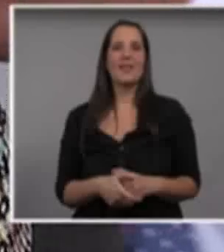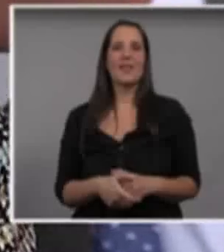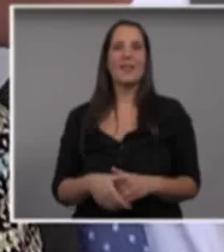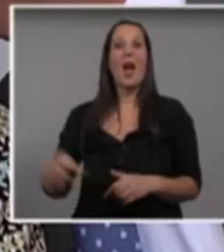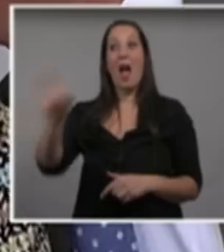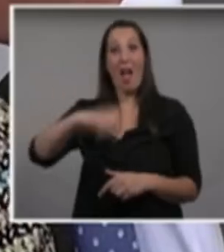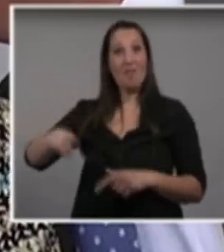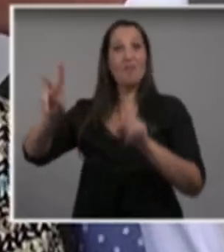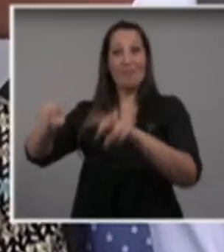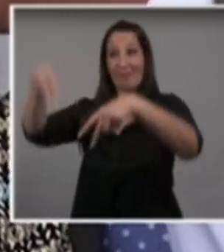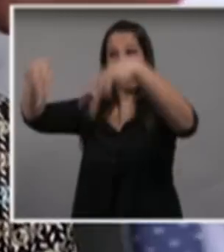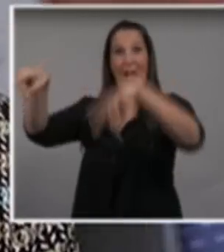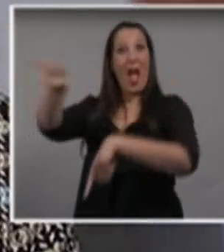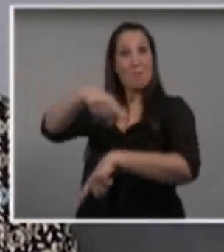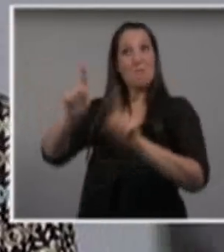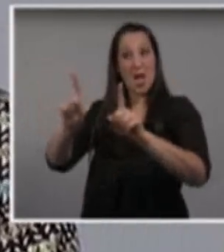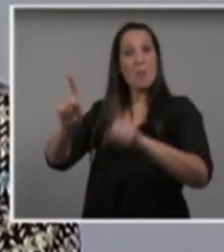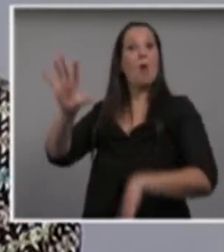Nominados